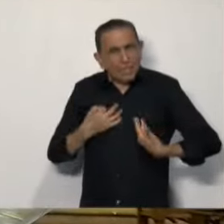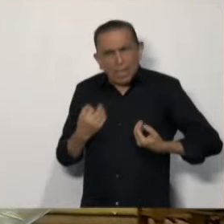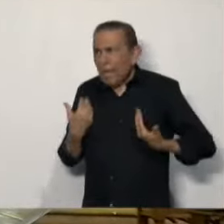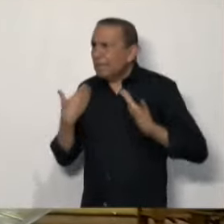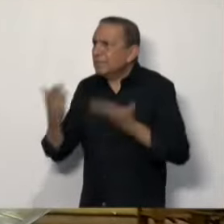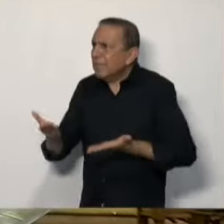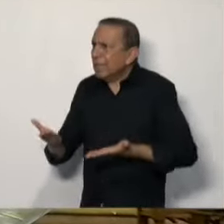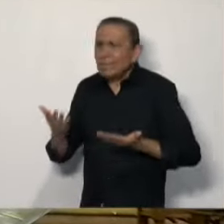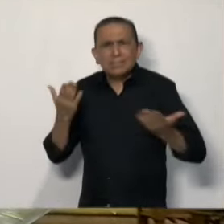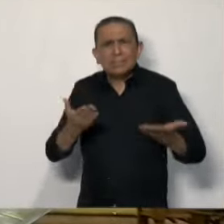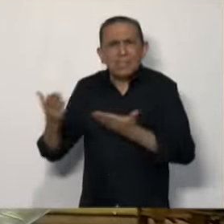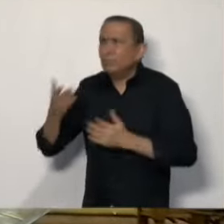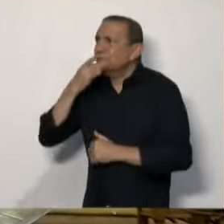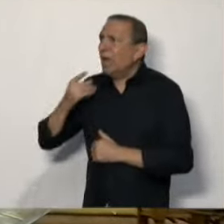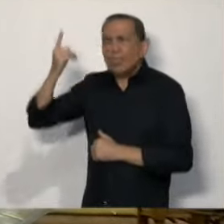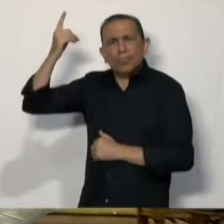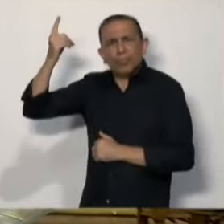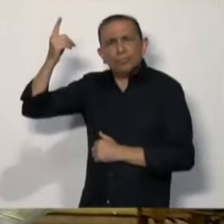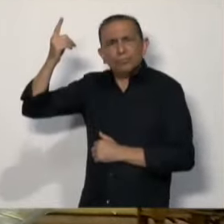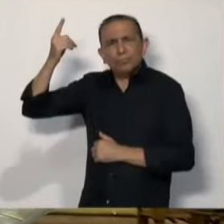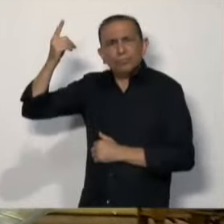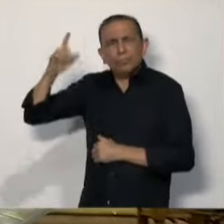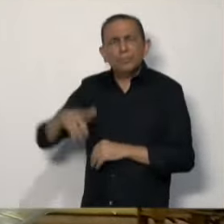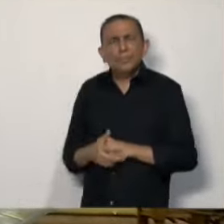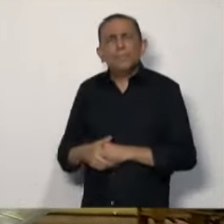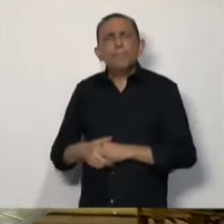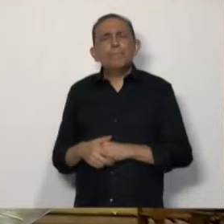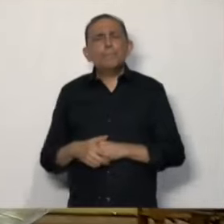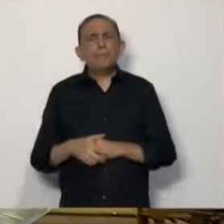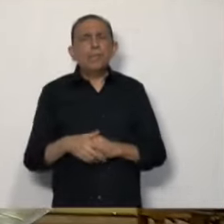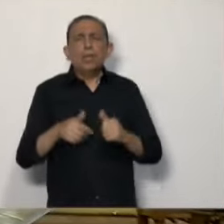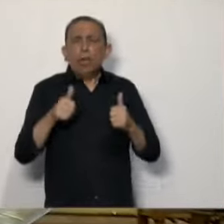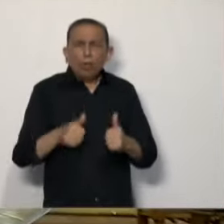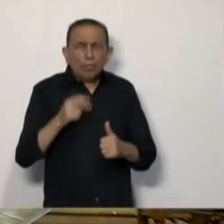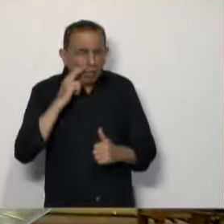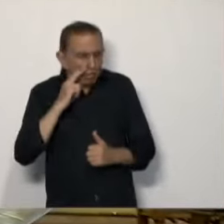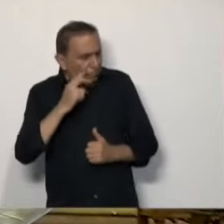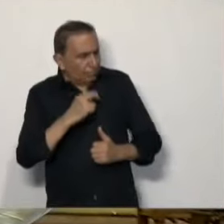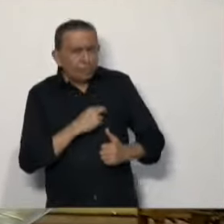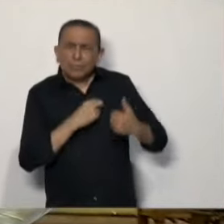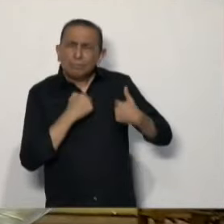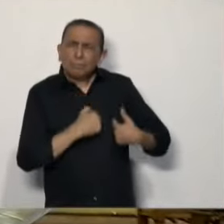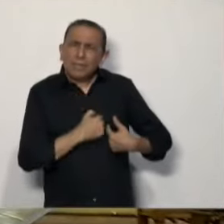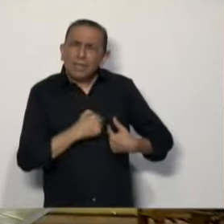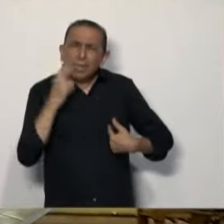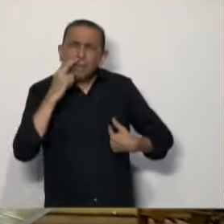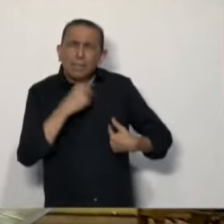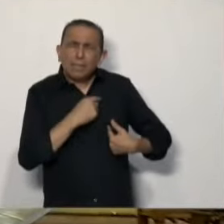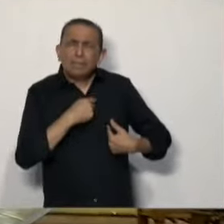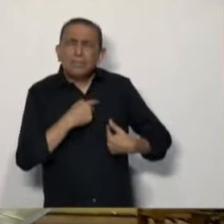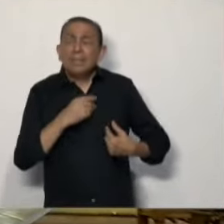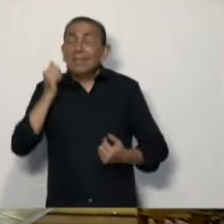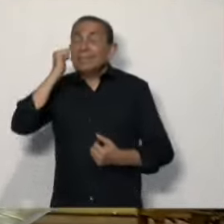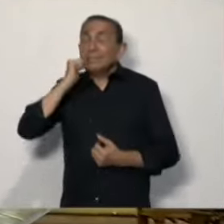servicio. Por eso, creo que por un lado está bueno hoy mirar el propio corazón. Crea en mí, Señor, un